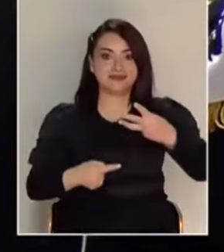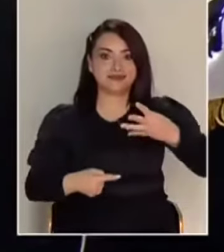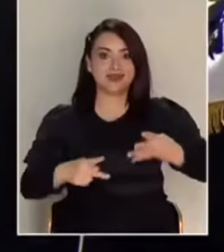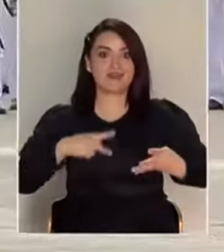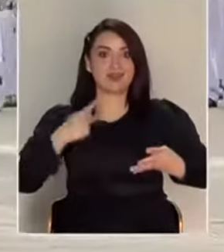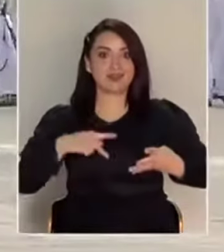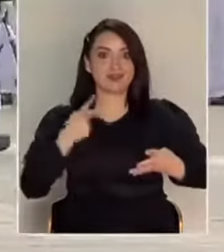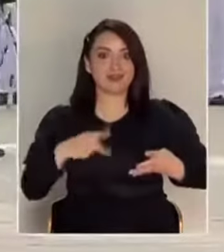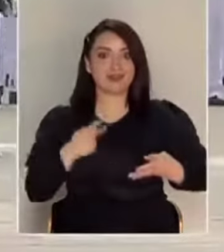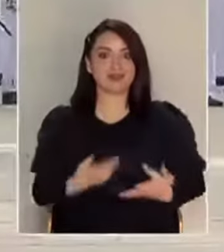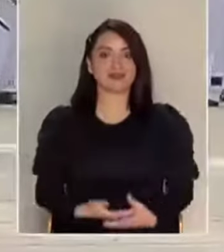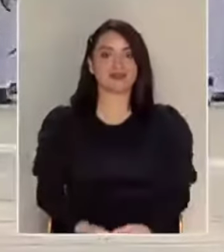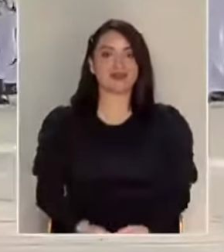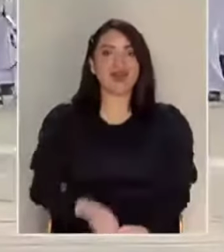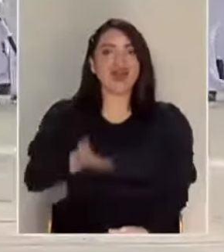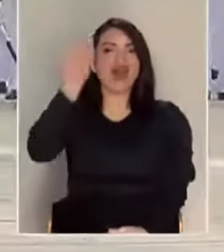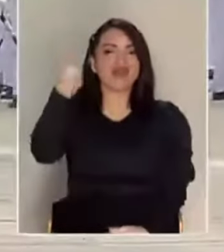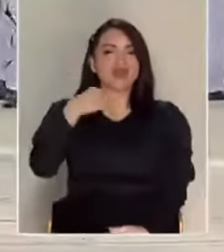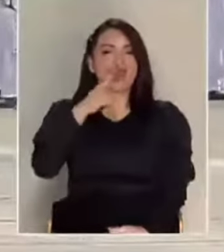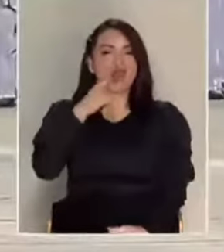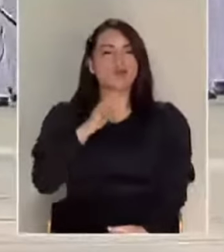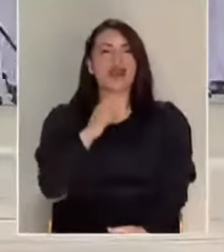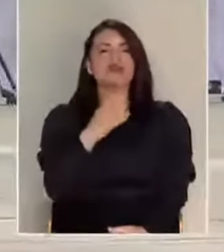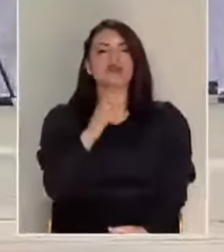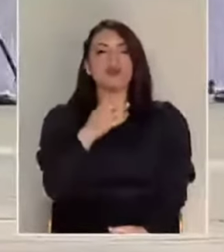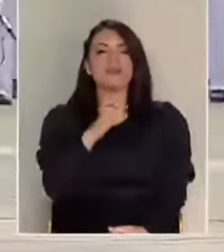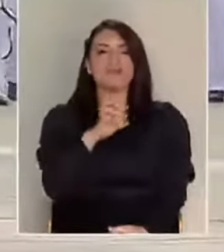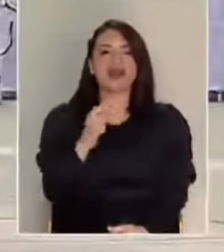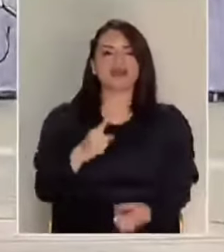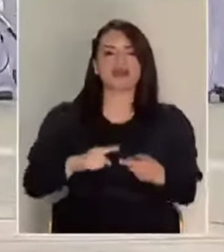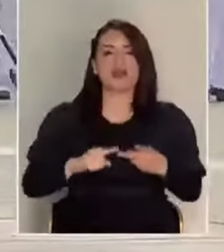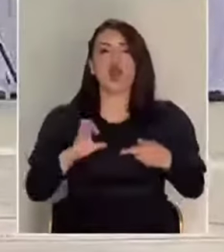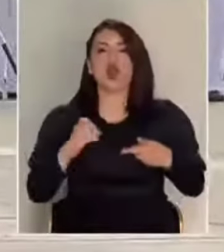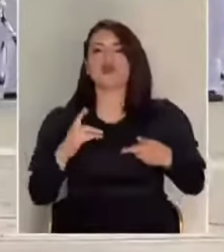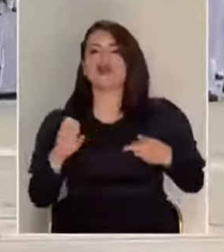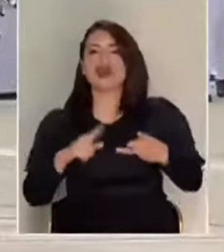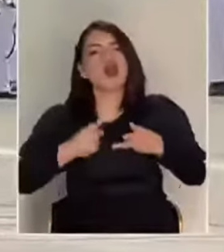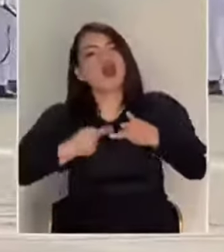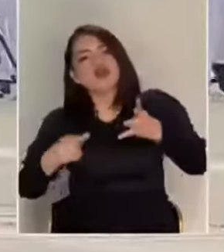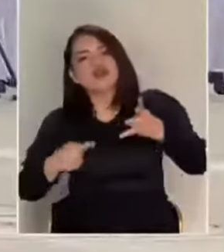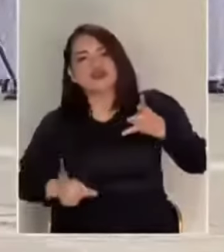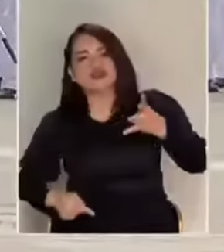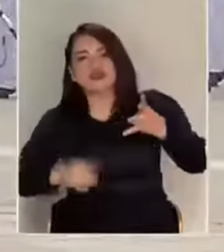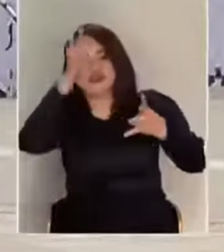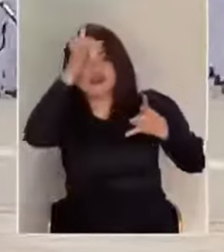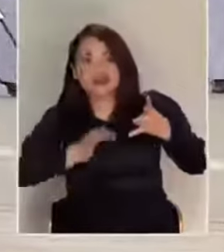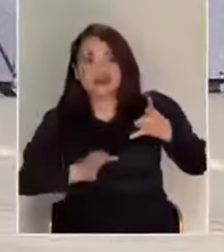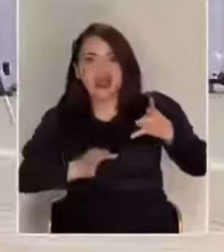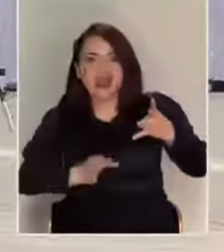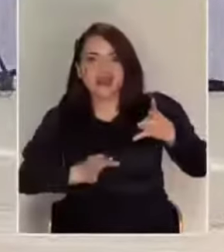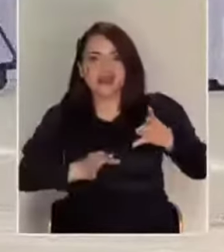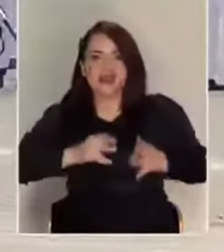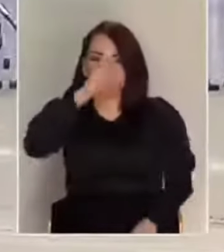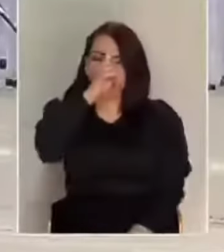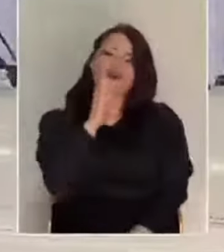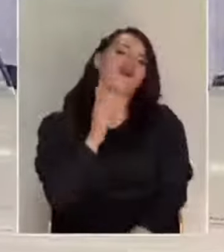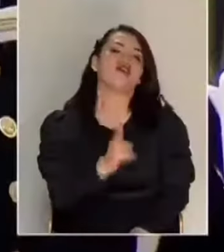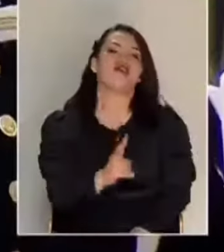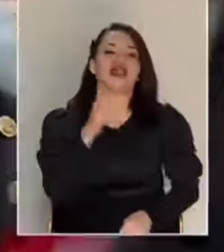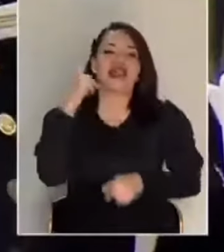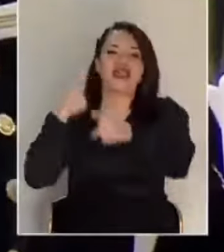hicieron a Prat, Conde, Haya, Serrano y otros ocupar un sitial de honor en la historia de